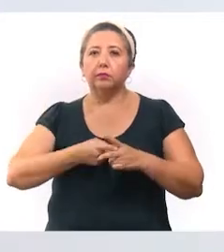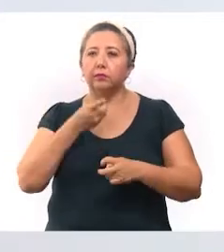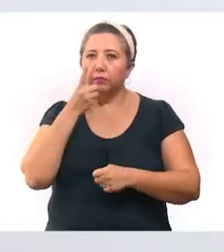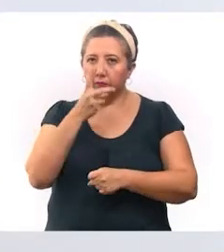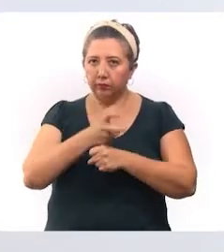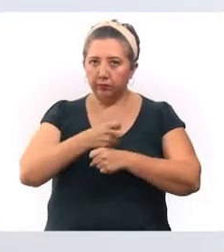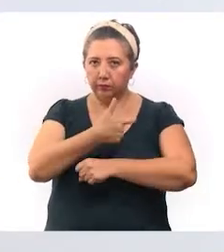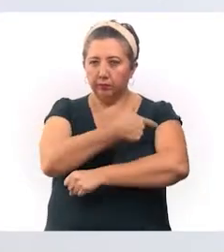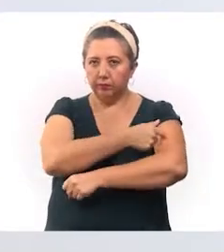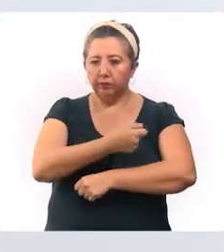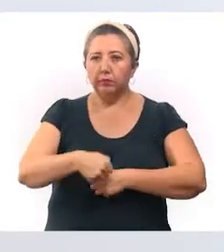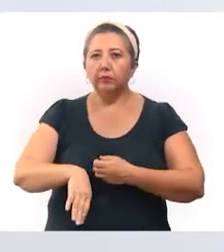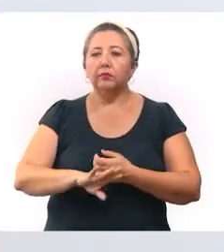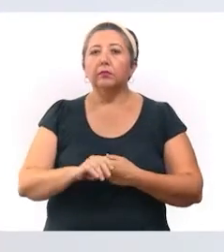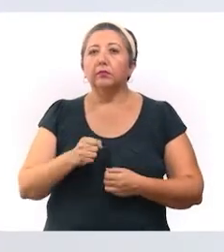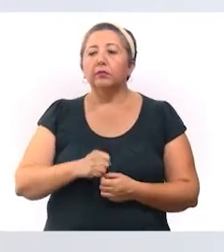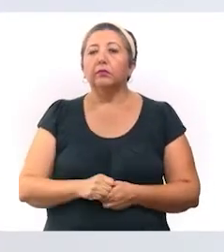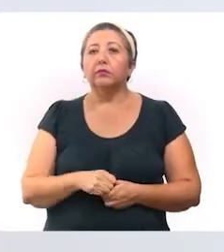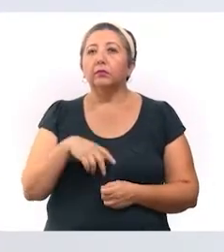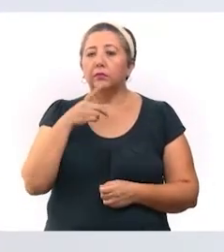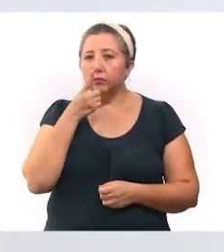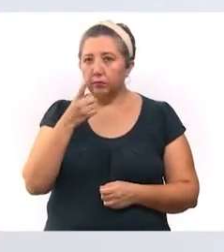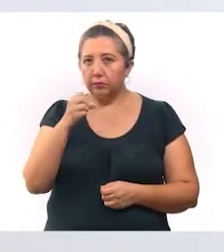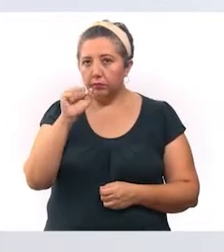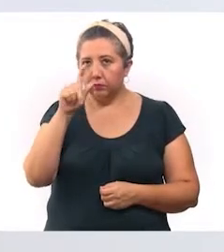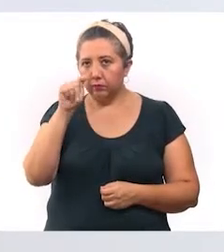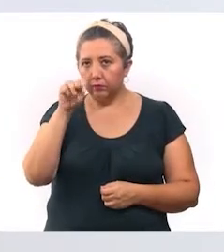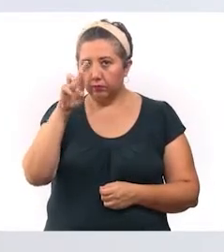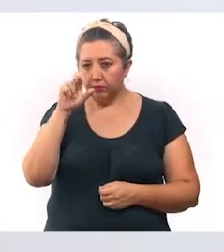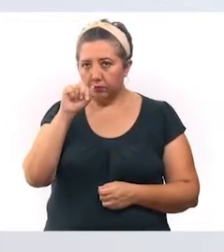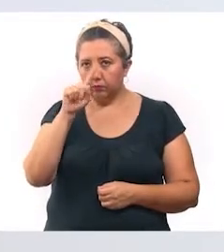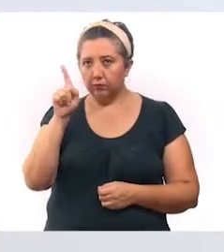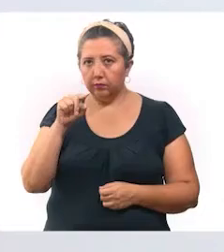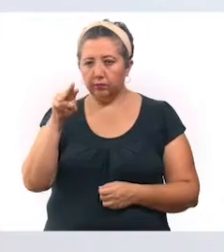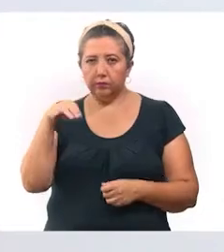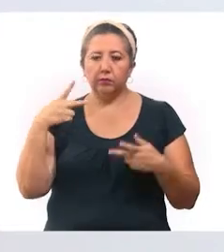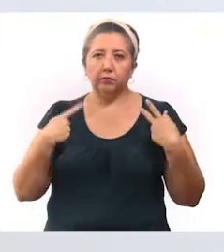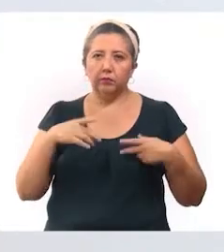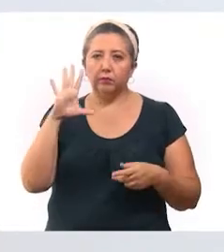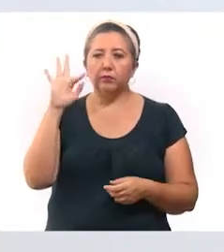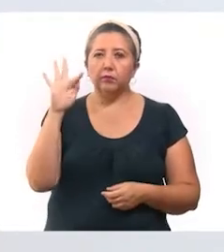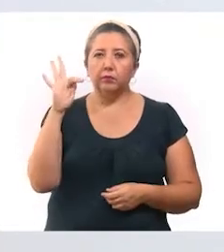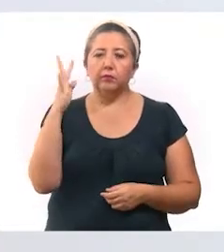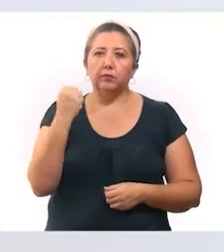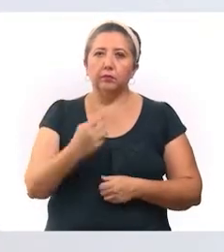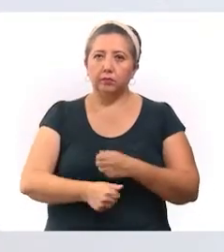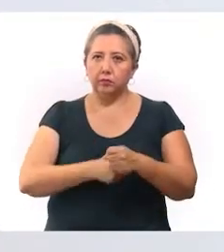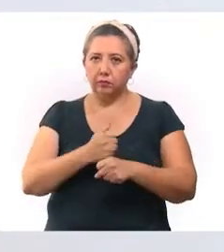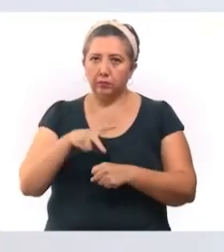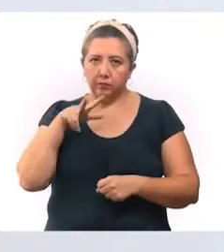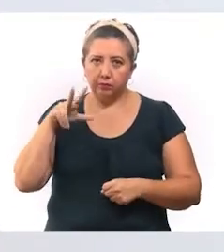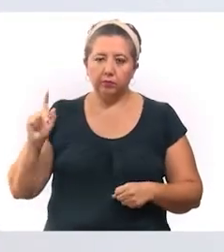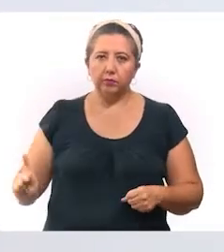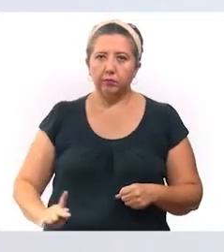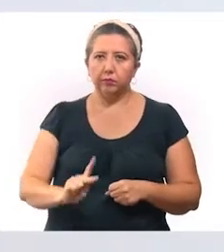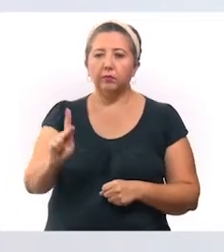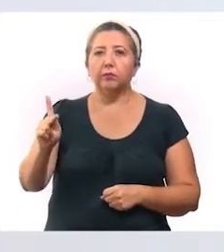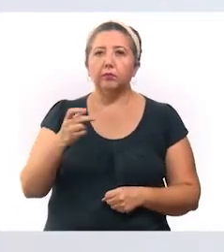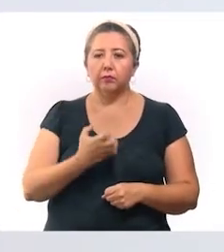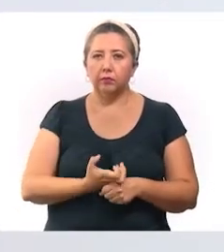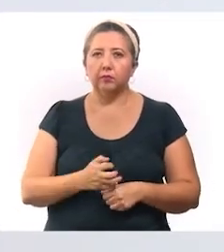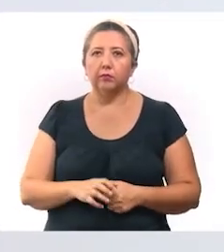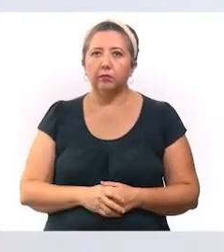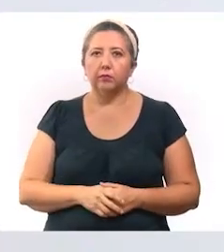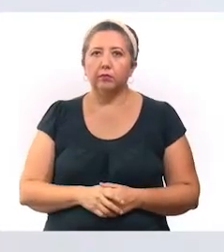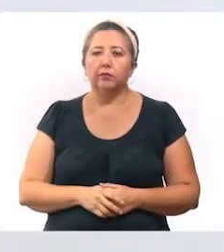aplicación de segundas dosis contra el coronavirus de la farmacéutica AstraZeneca a personas de entre 40 y 49 años de 18 municipios del interior